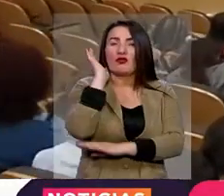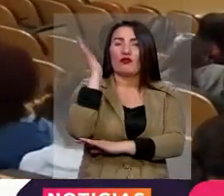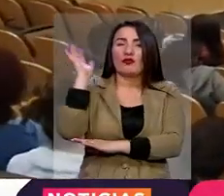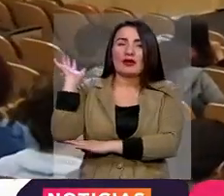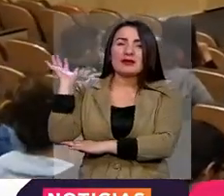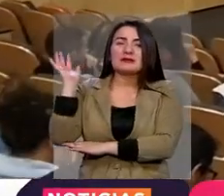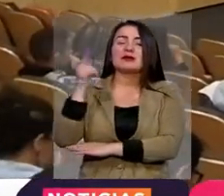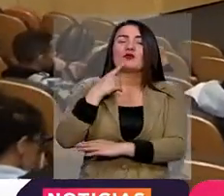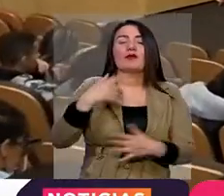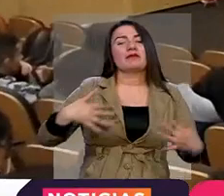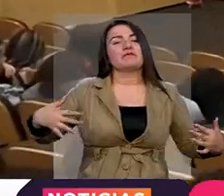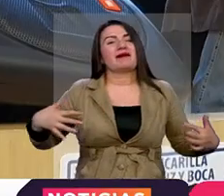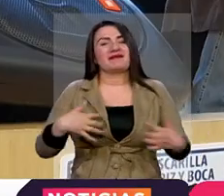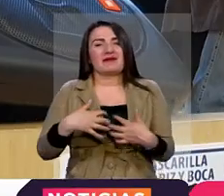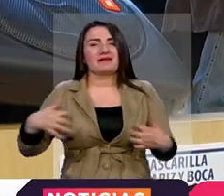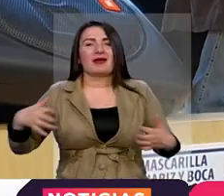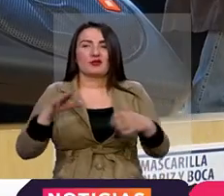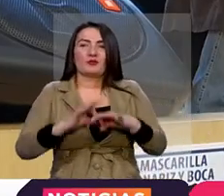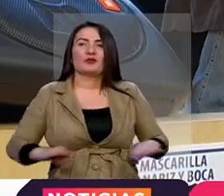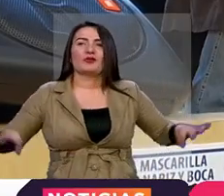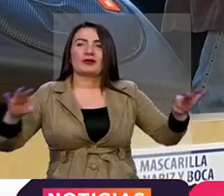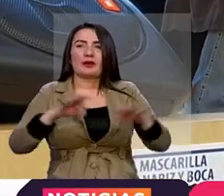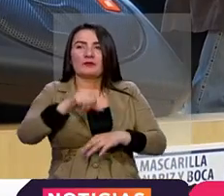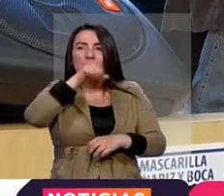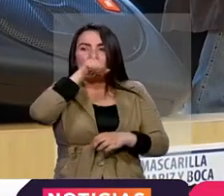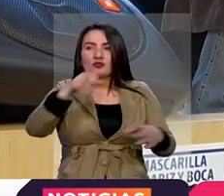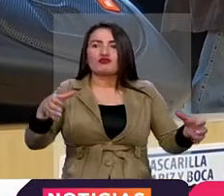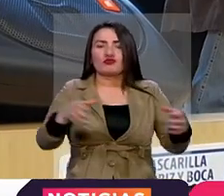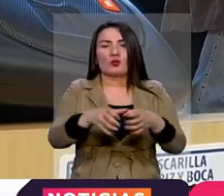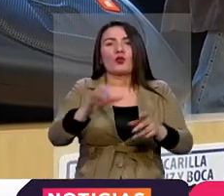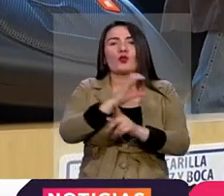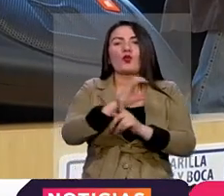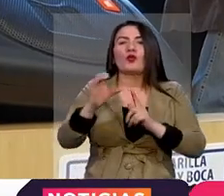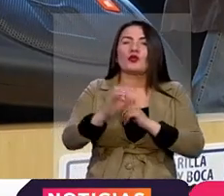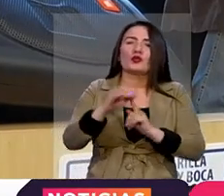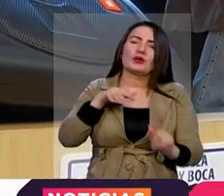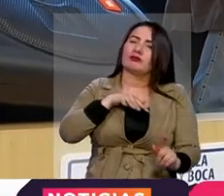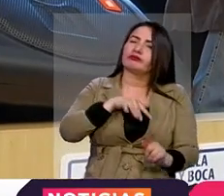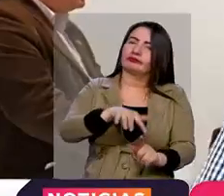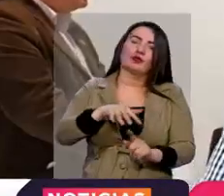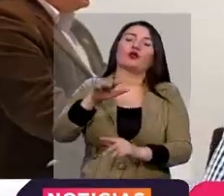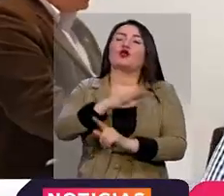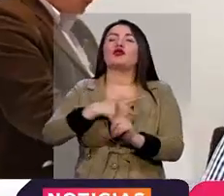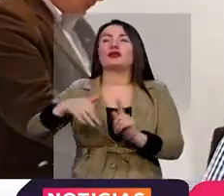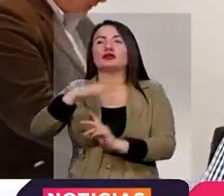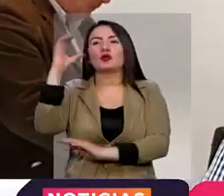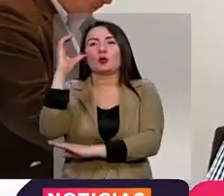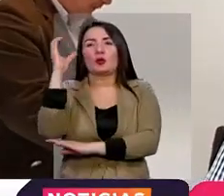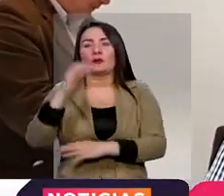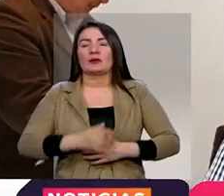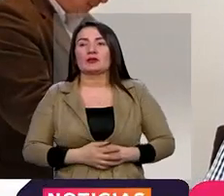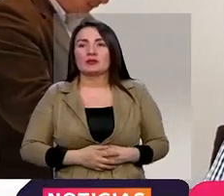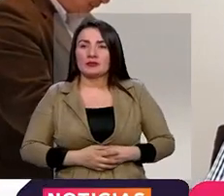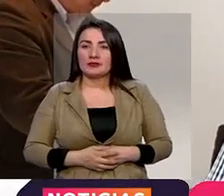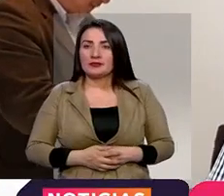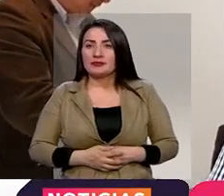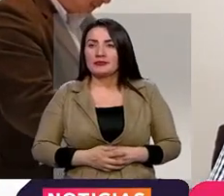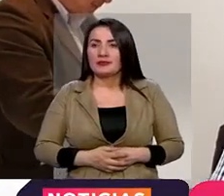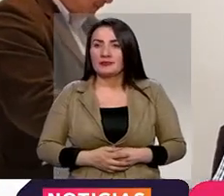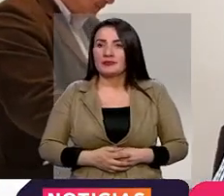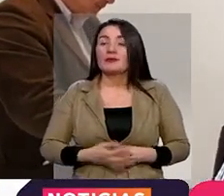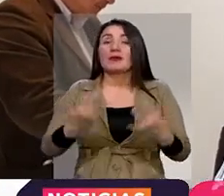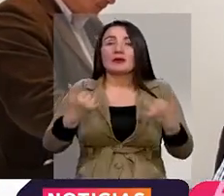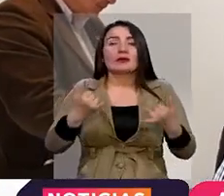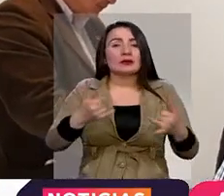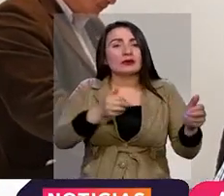abordará el vallenato como patrimonio cultural y su implicación en el contexto colombiano y lo estoy invitando para que me